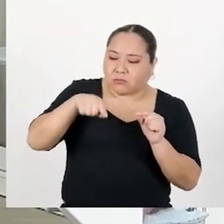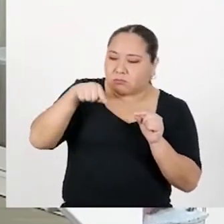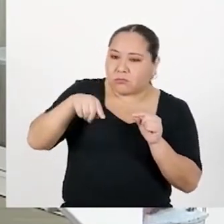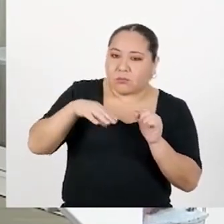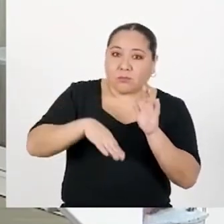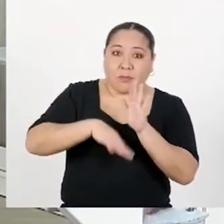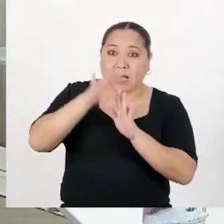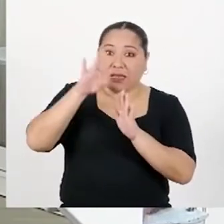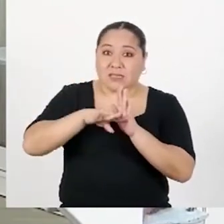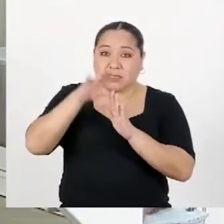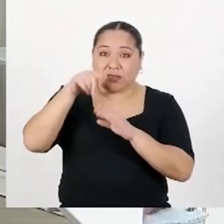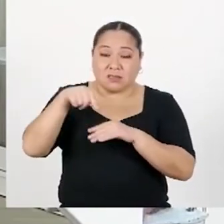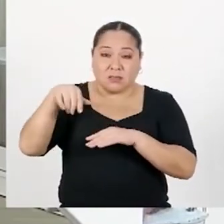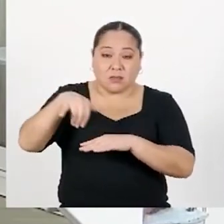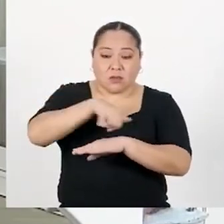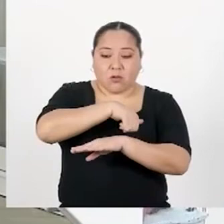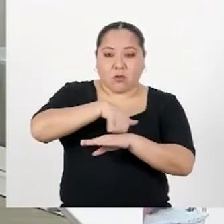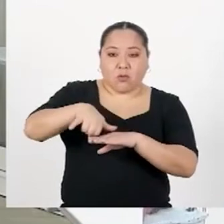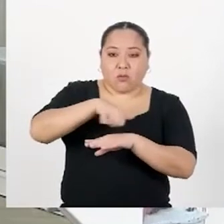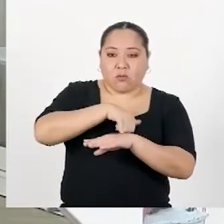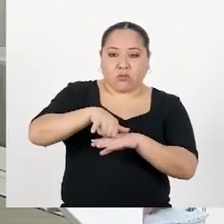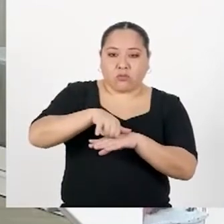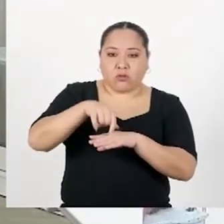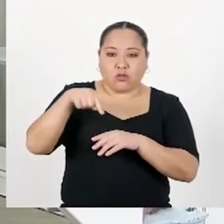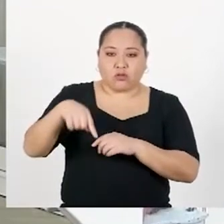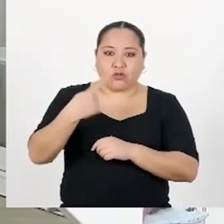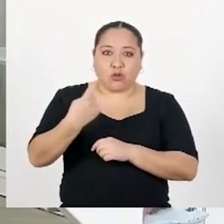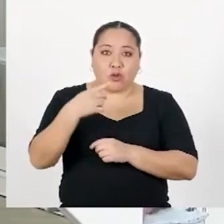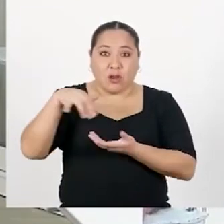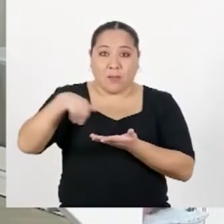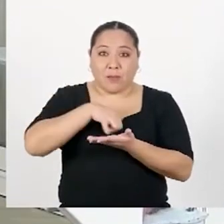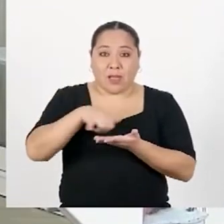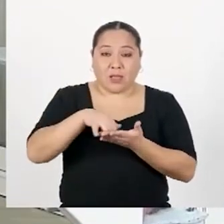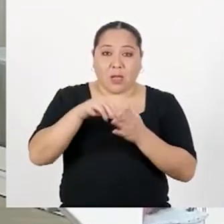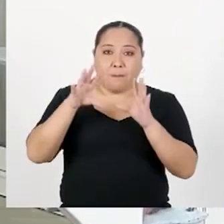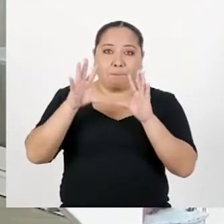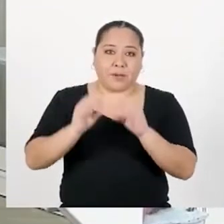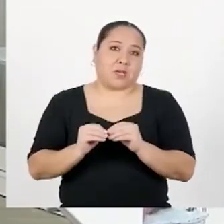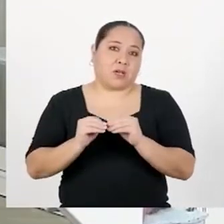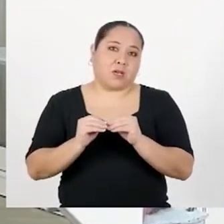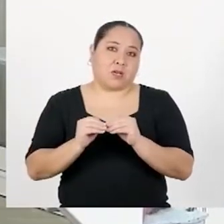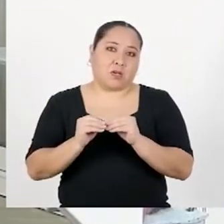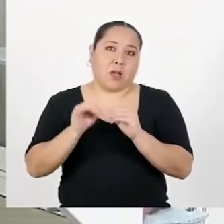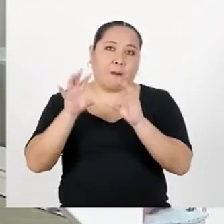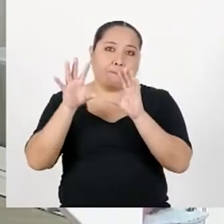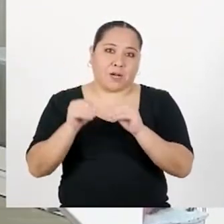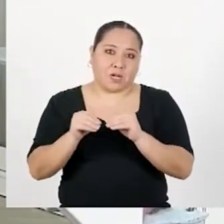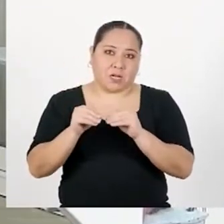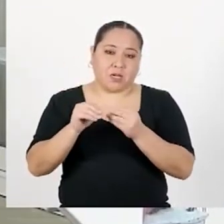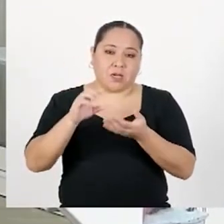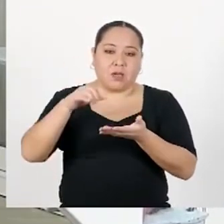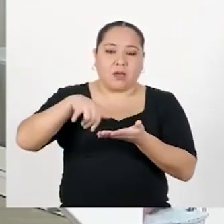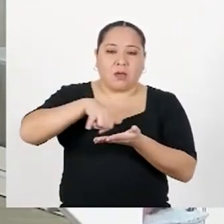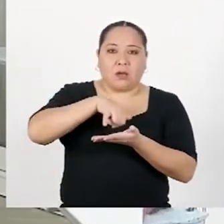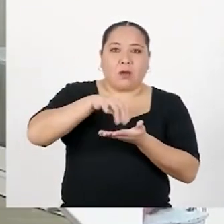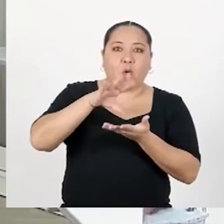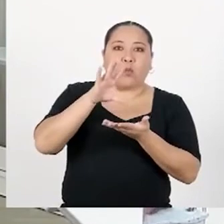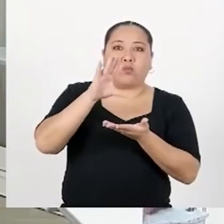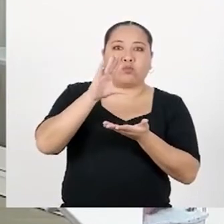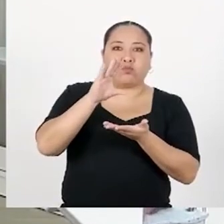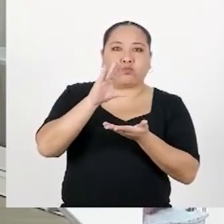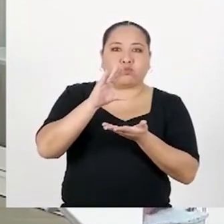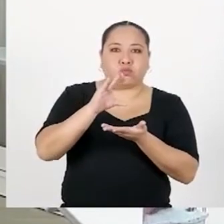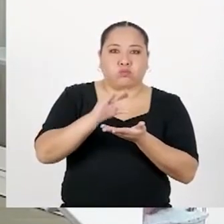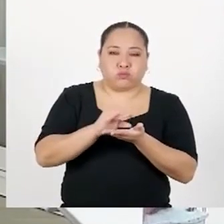la plancha sobrepasa ese valor, entonces internamente en la plancha se desconectan algunas partes hasta que la temperatura